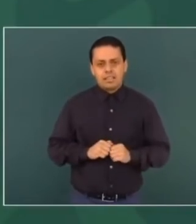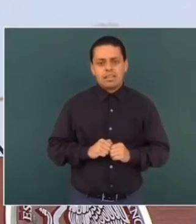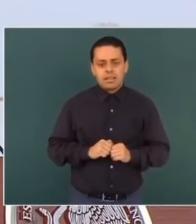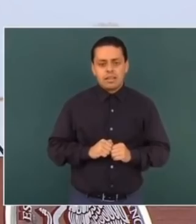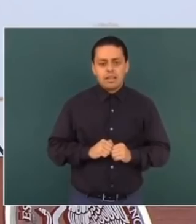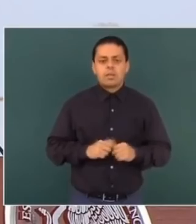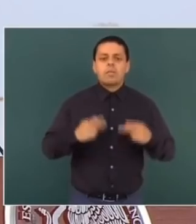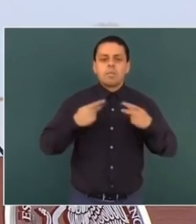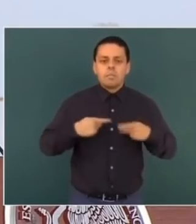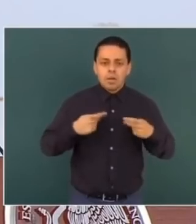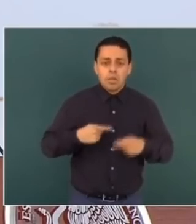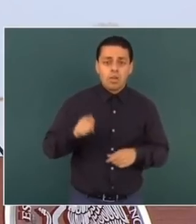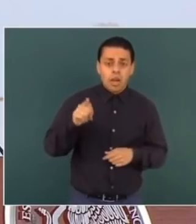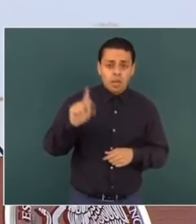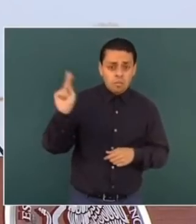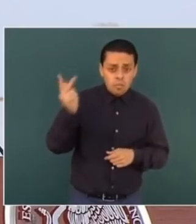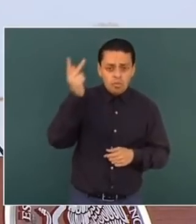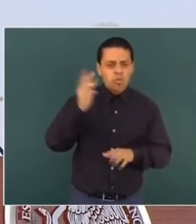la vida pública.